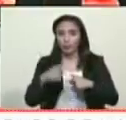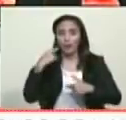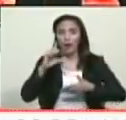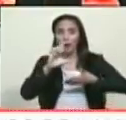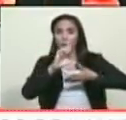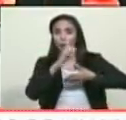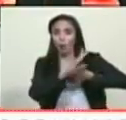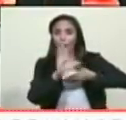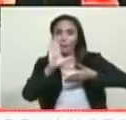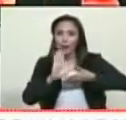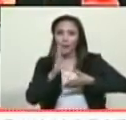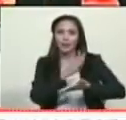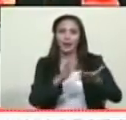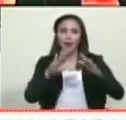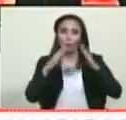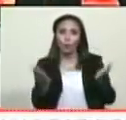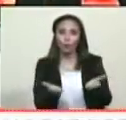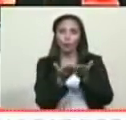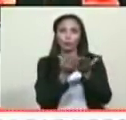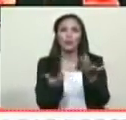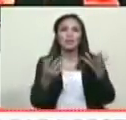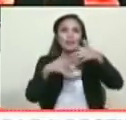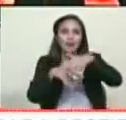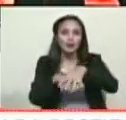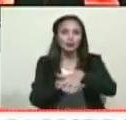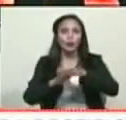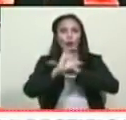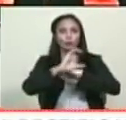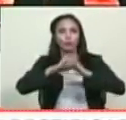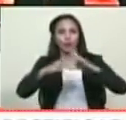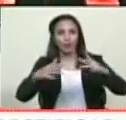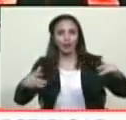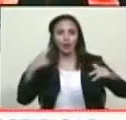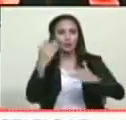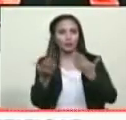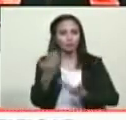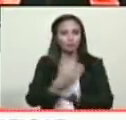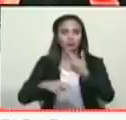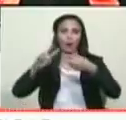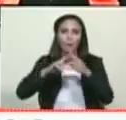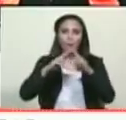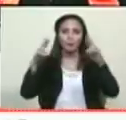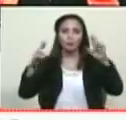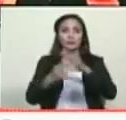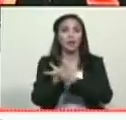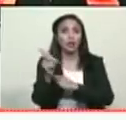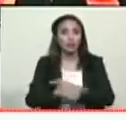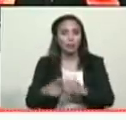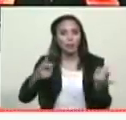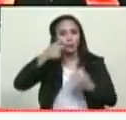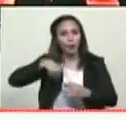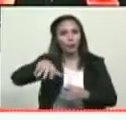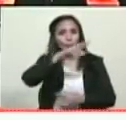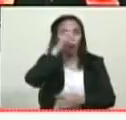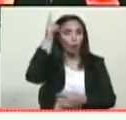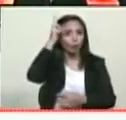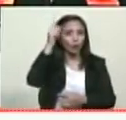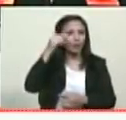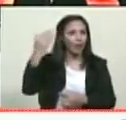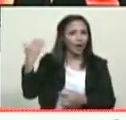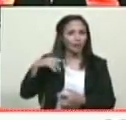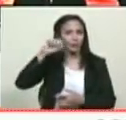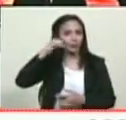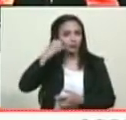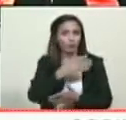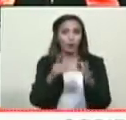la integración latinoamericana y caribeña, a la hermandad de nuestros pueblos, al reconocimiento de los pueblos originarios en sus